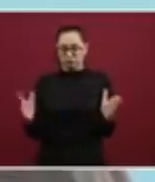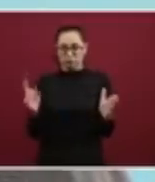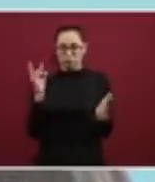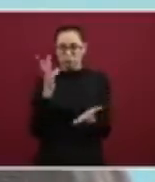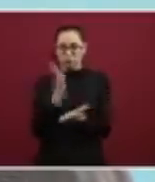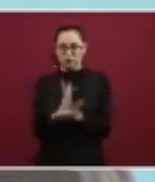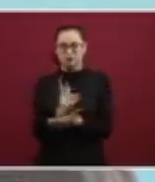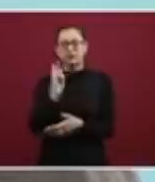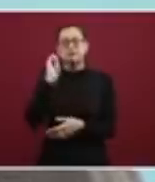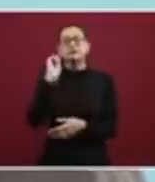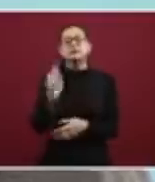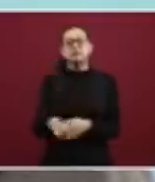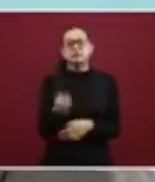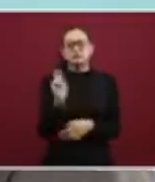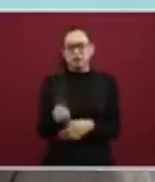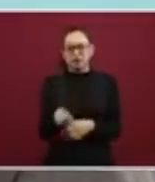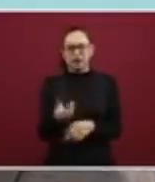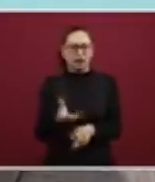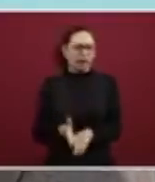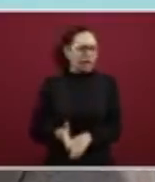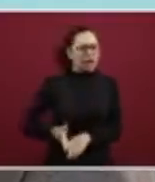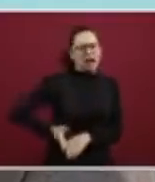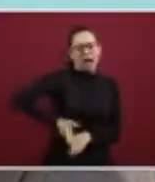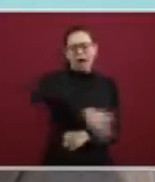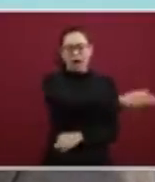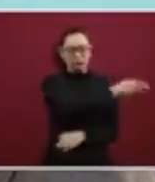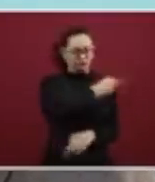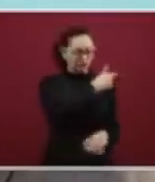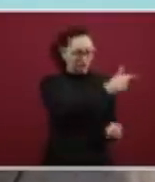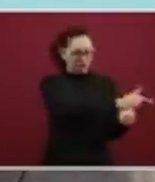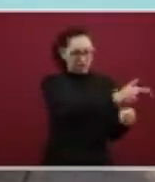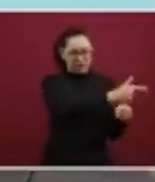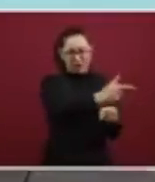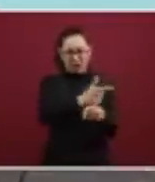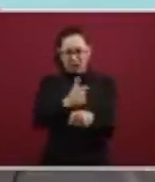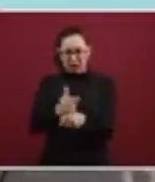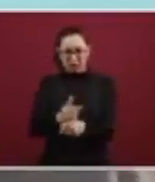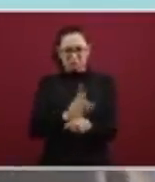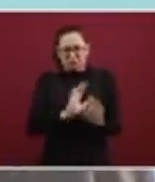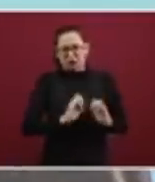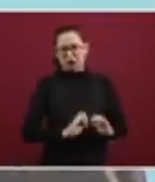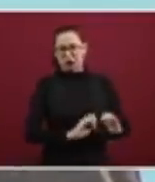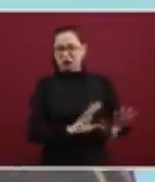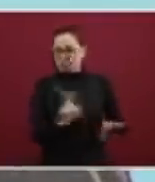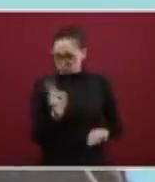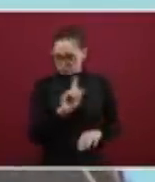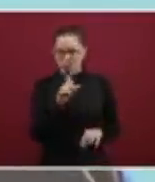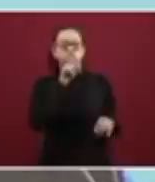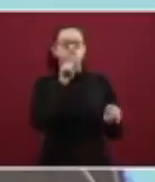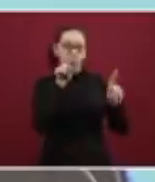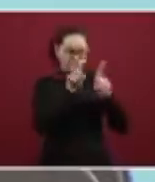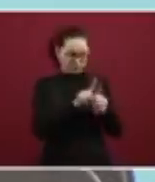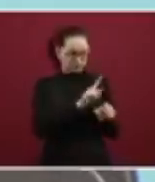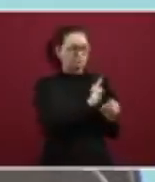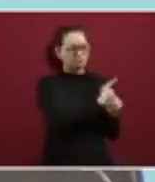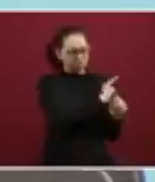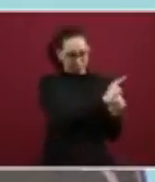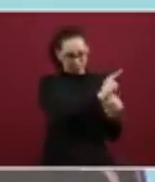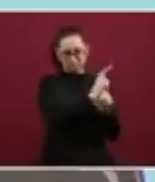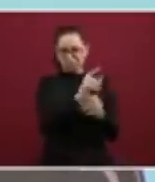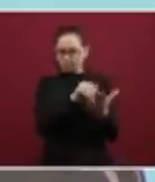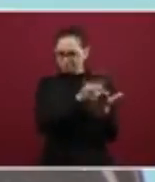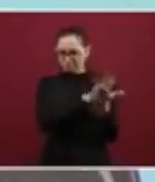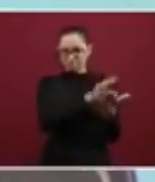fosas que con anterioridad se identificaron. Este es un proceso que por lo menos tiene que remitirnos